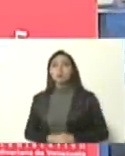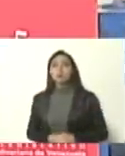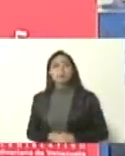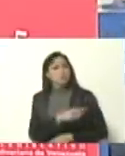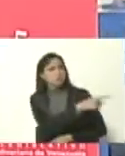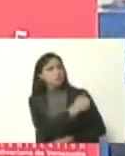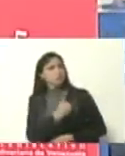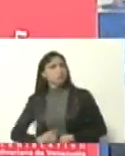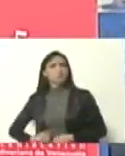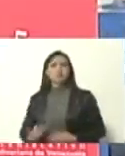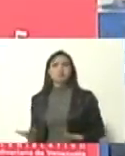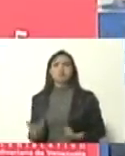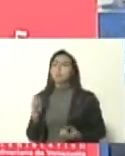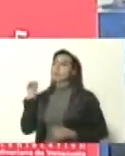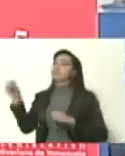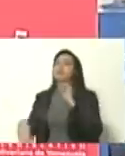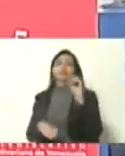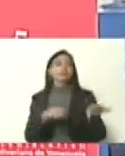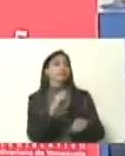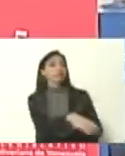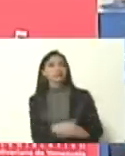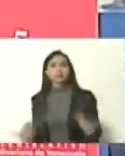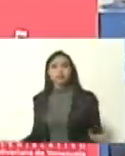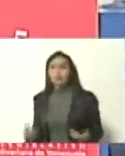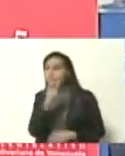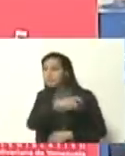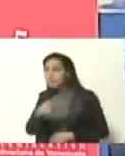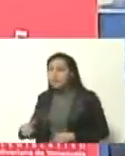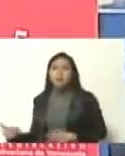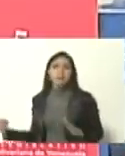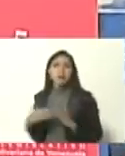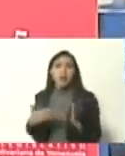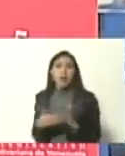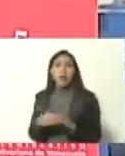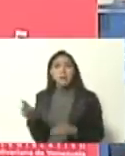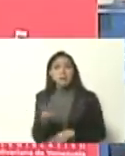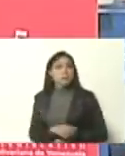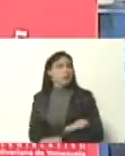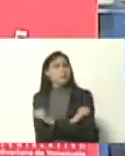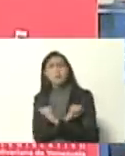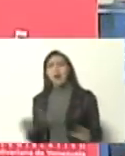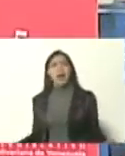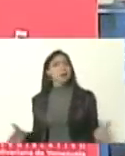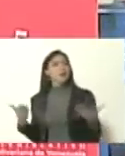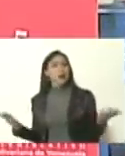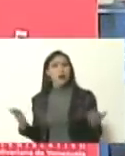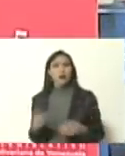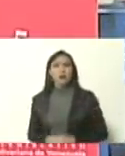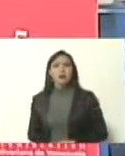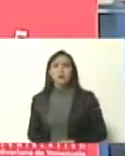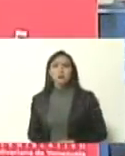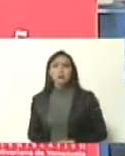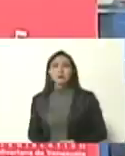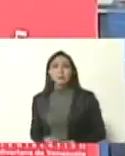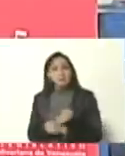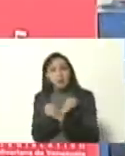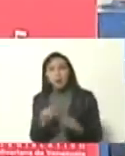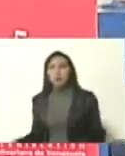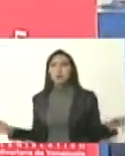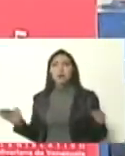Duque? Mandando bombas, mandando asesinos, incursiones paramilitares. ¿Ya está? ¿Hasta cuándo? ¿Hasta cuándo?